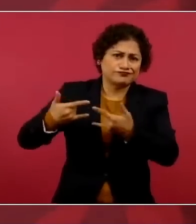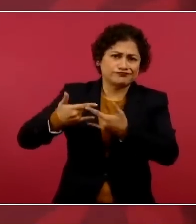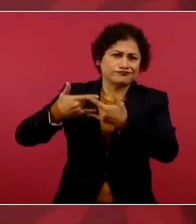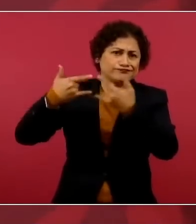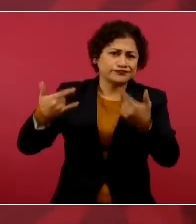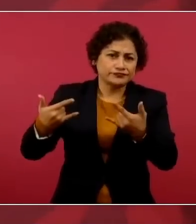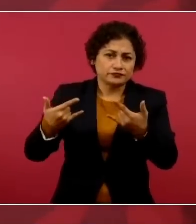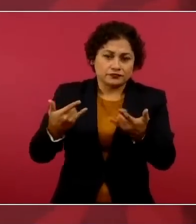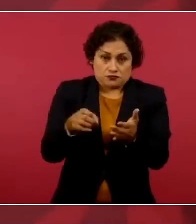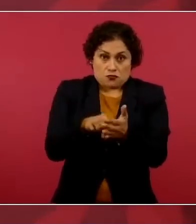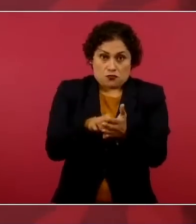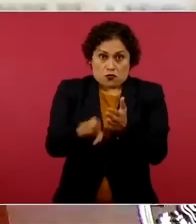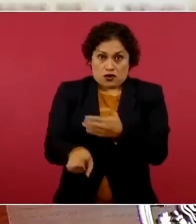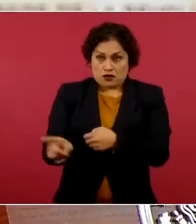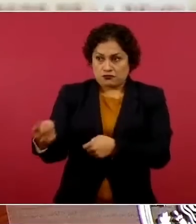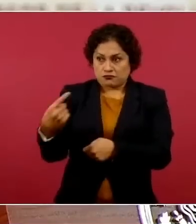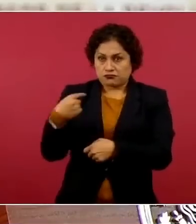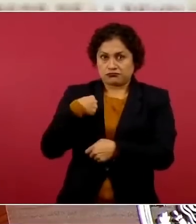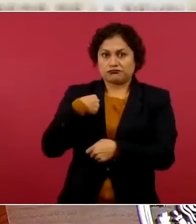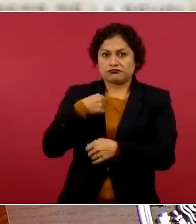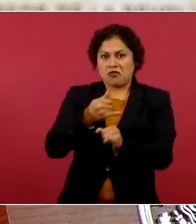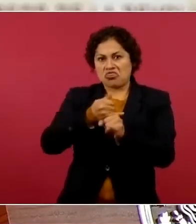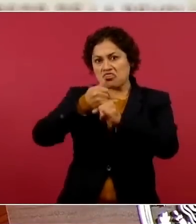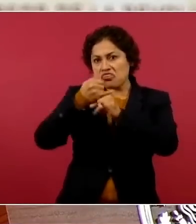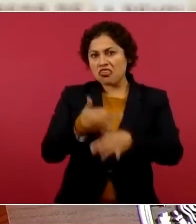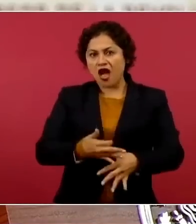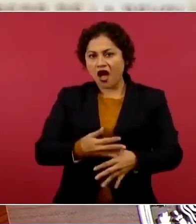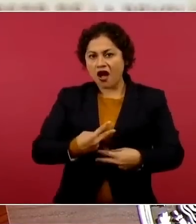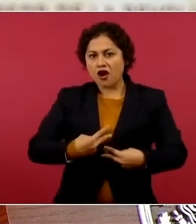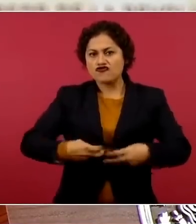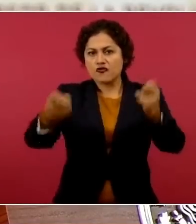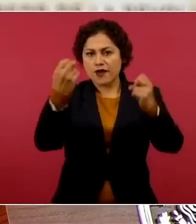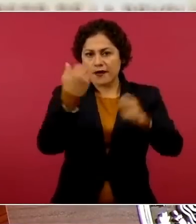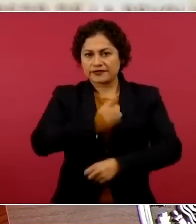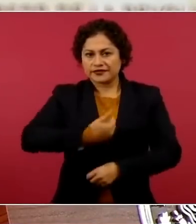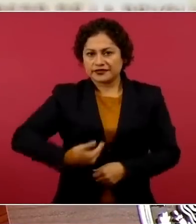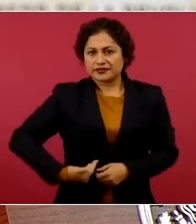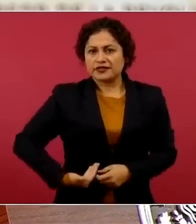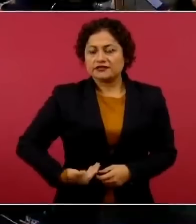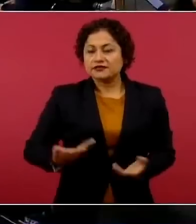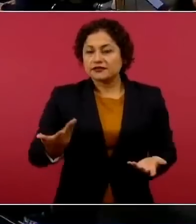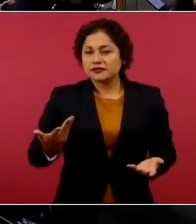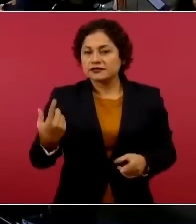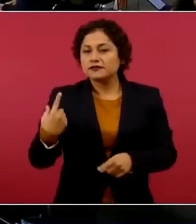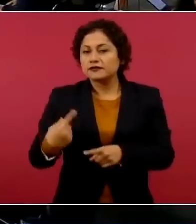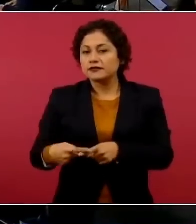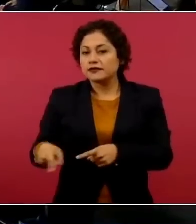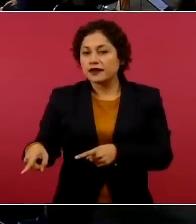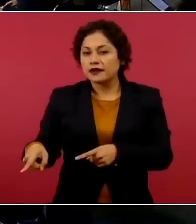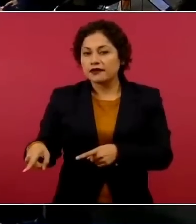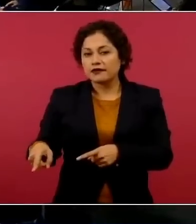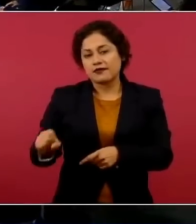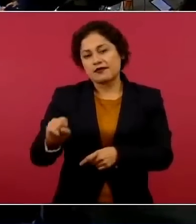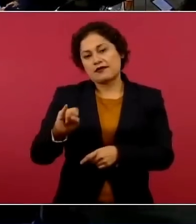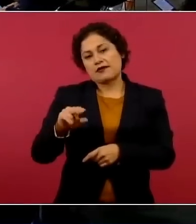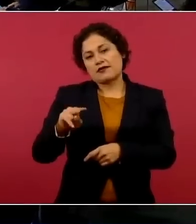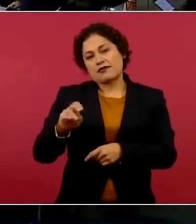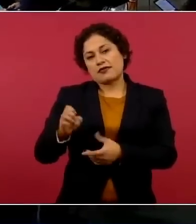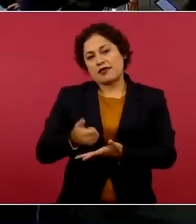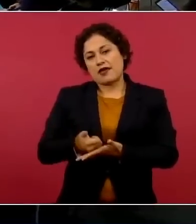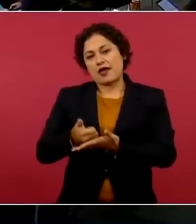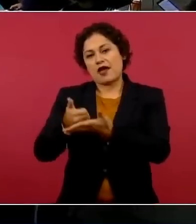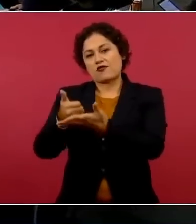nosotros, que nos robaron la presidencia. ¿Quién ayudó? Pues el INE,